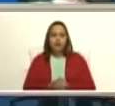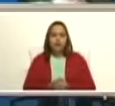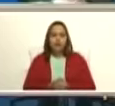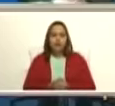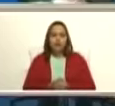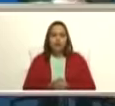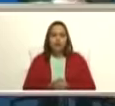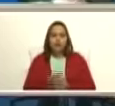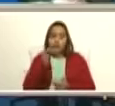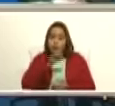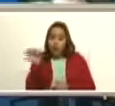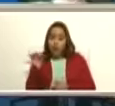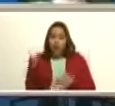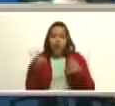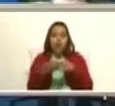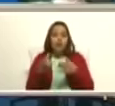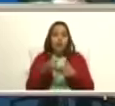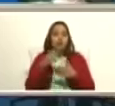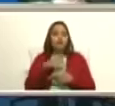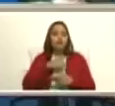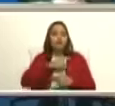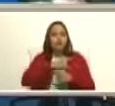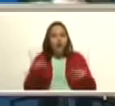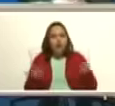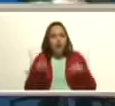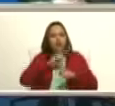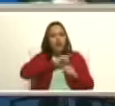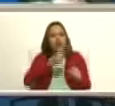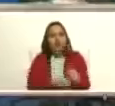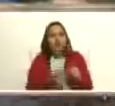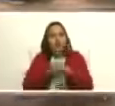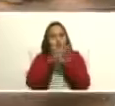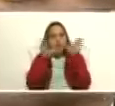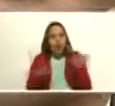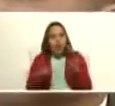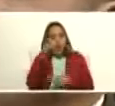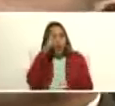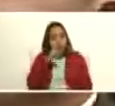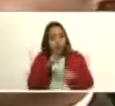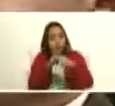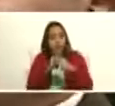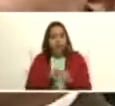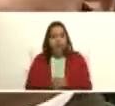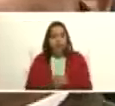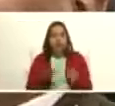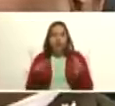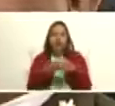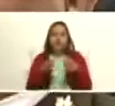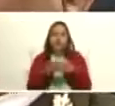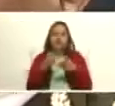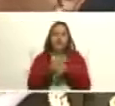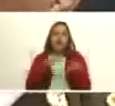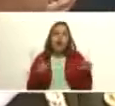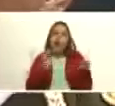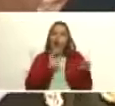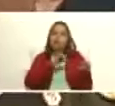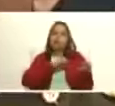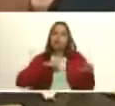Correcto, con un sector público fuerte, eficiente, honesto, y un sector